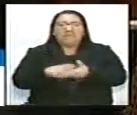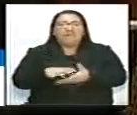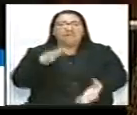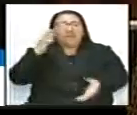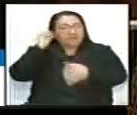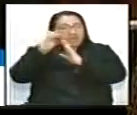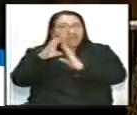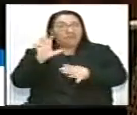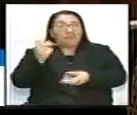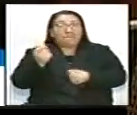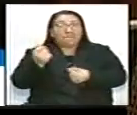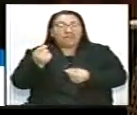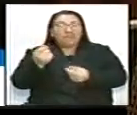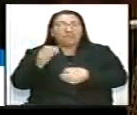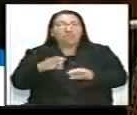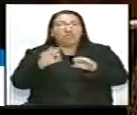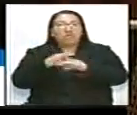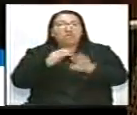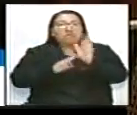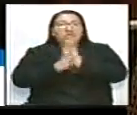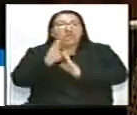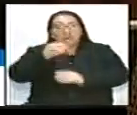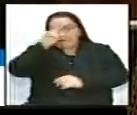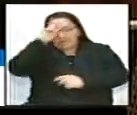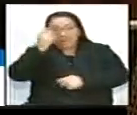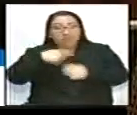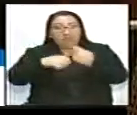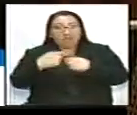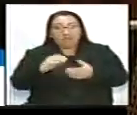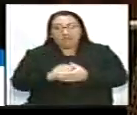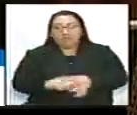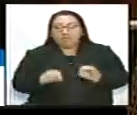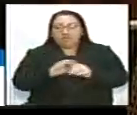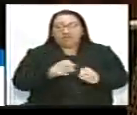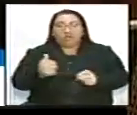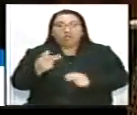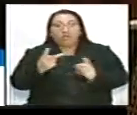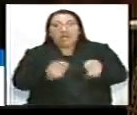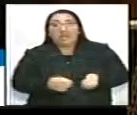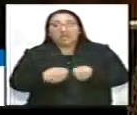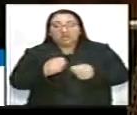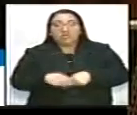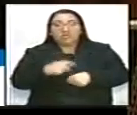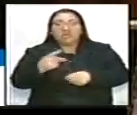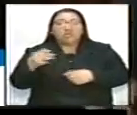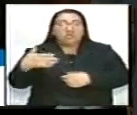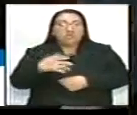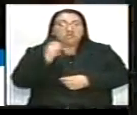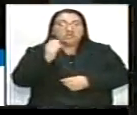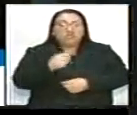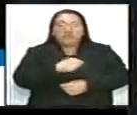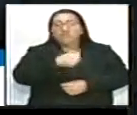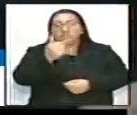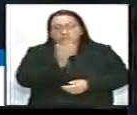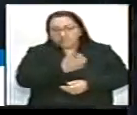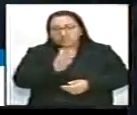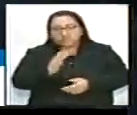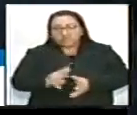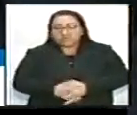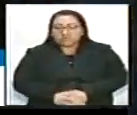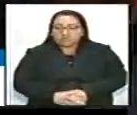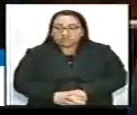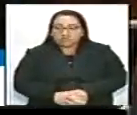minería. Es el único motor de desarrollo que tiene, y segundo está la agricultura, y también tenemos pesca, y otros, y así, en esa